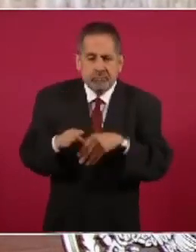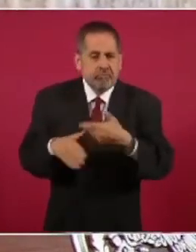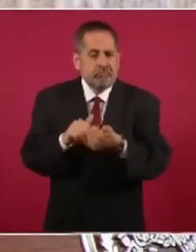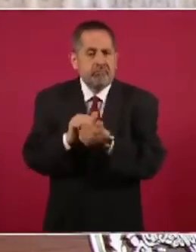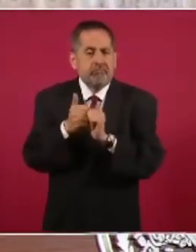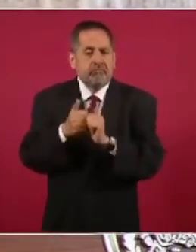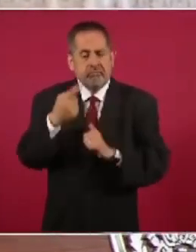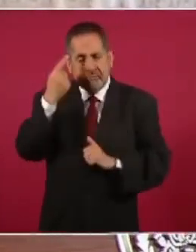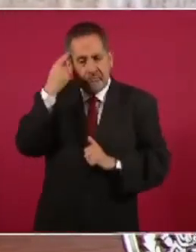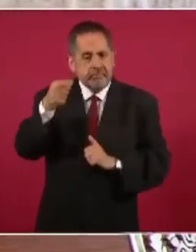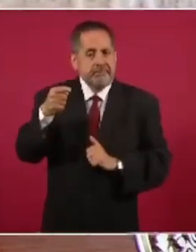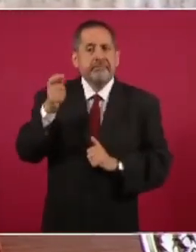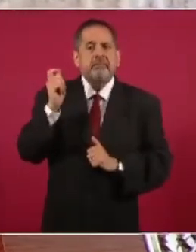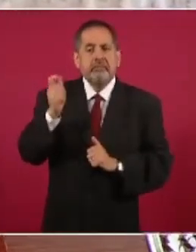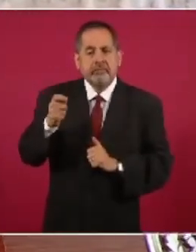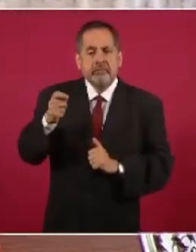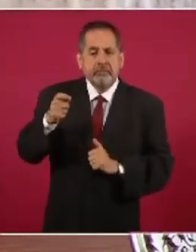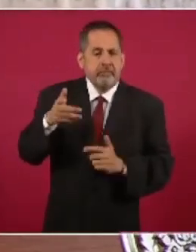para